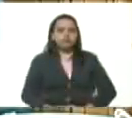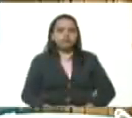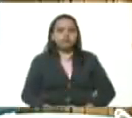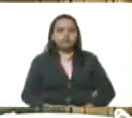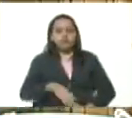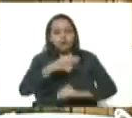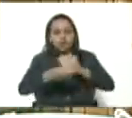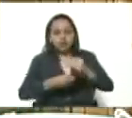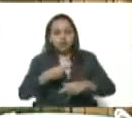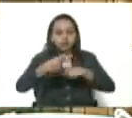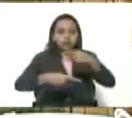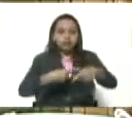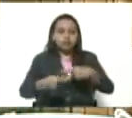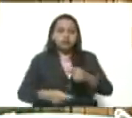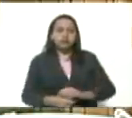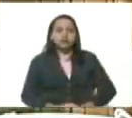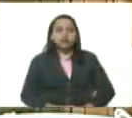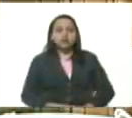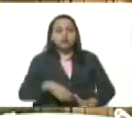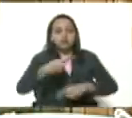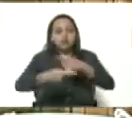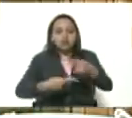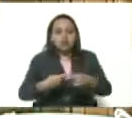convirtiendo los protocolos en protocolos de